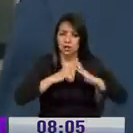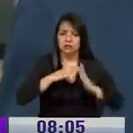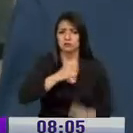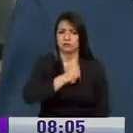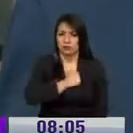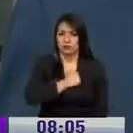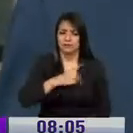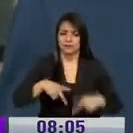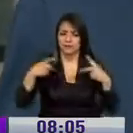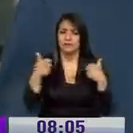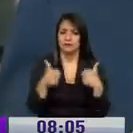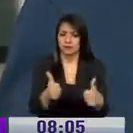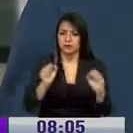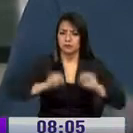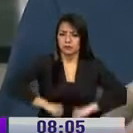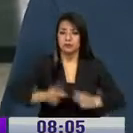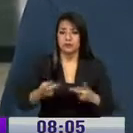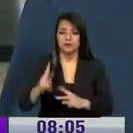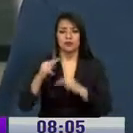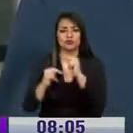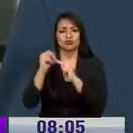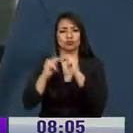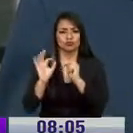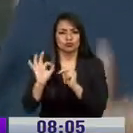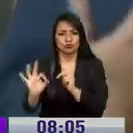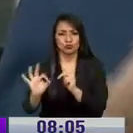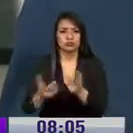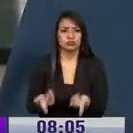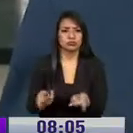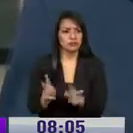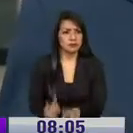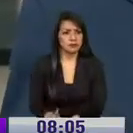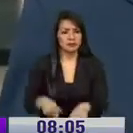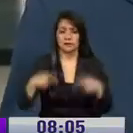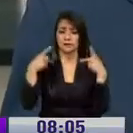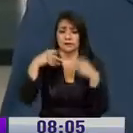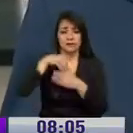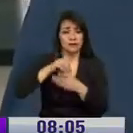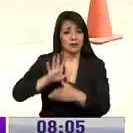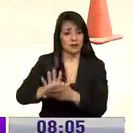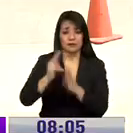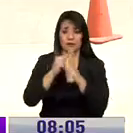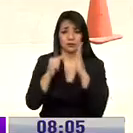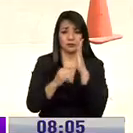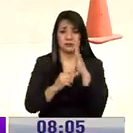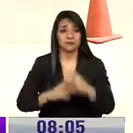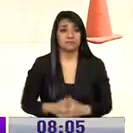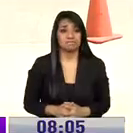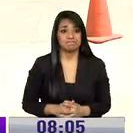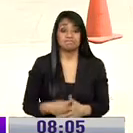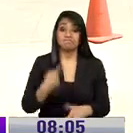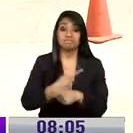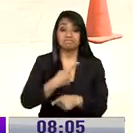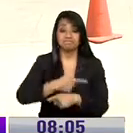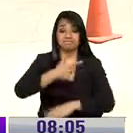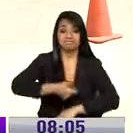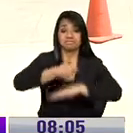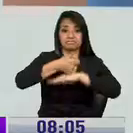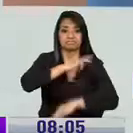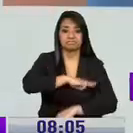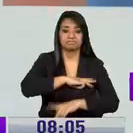vivir bien y de construir y llevar su vida dentro de la norma. Debido a esto, la Agencia Metropolitana